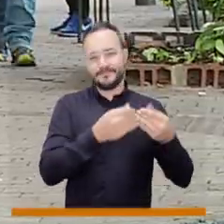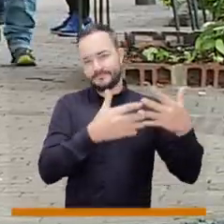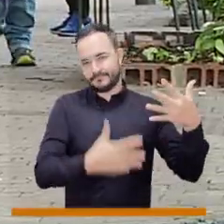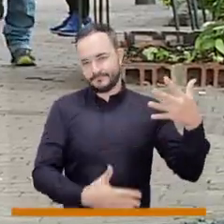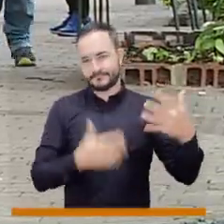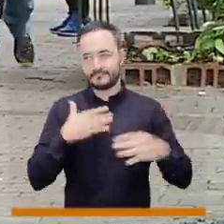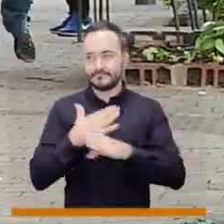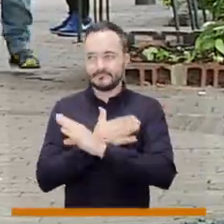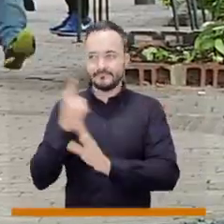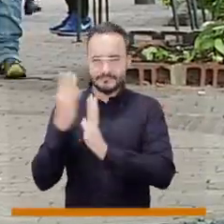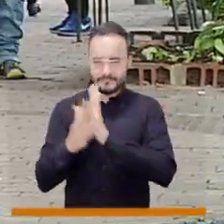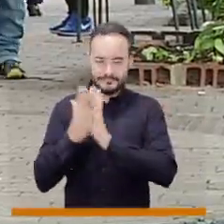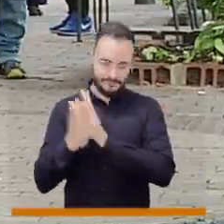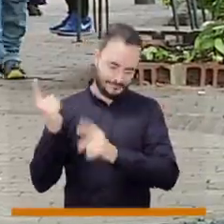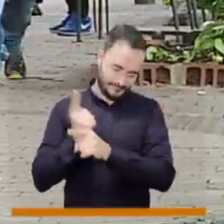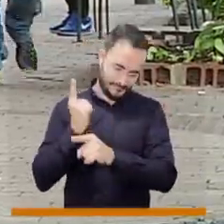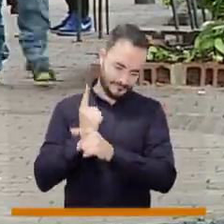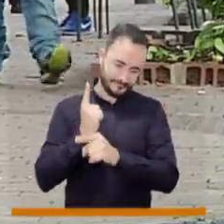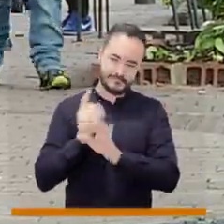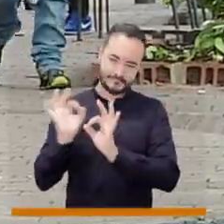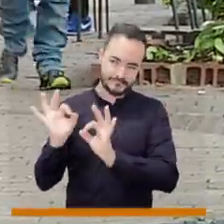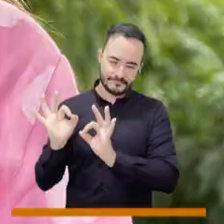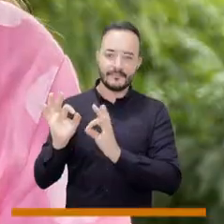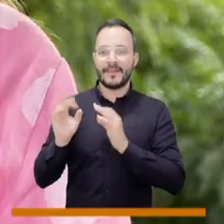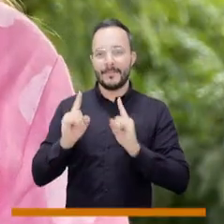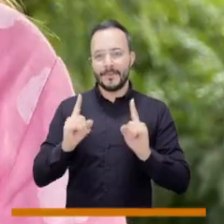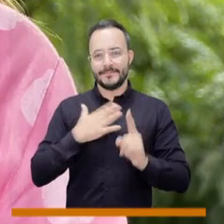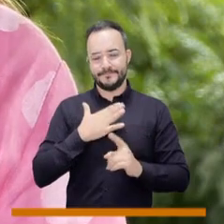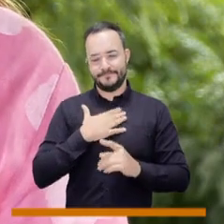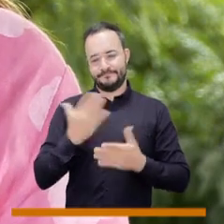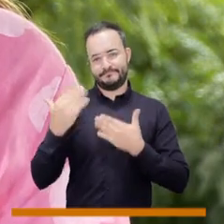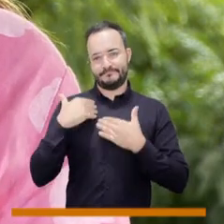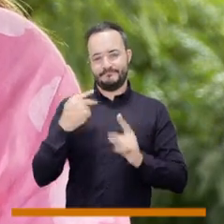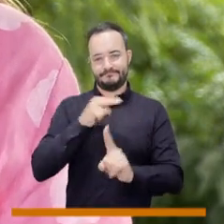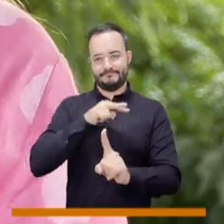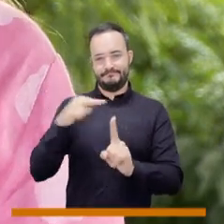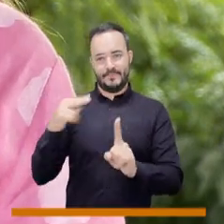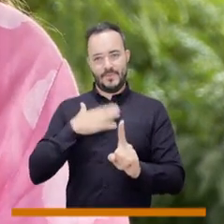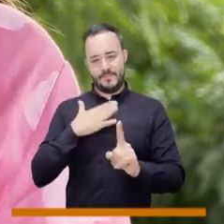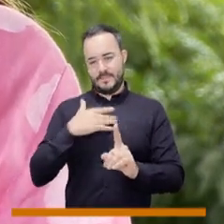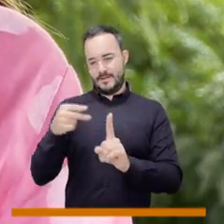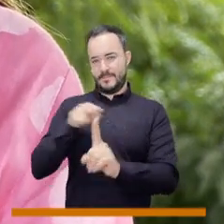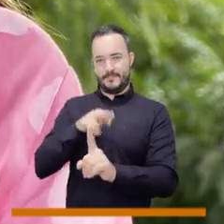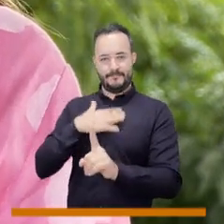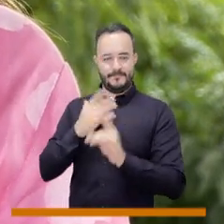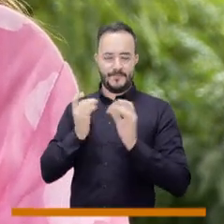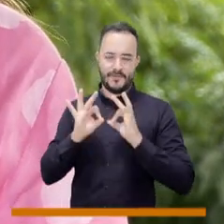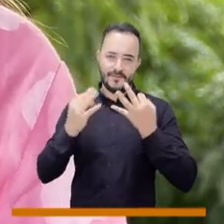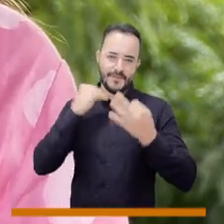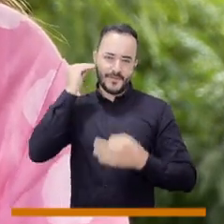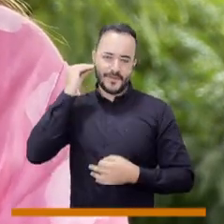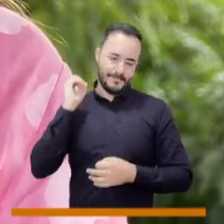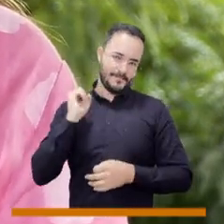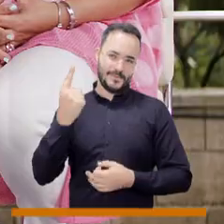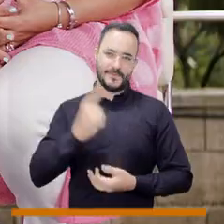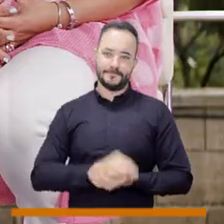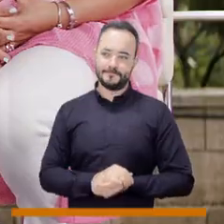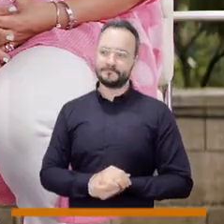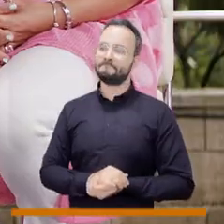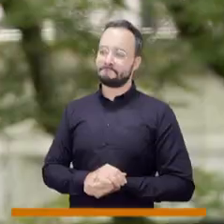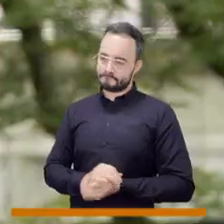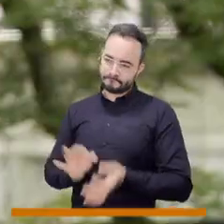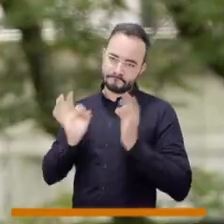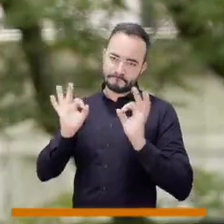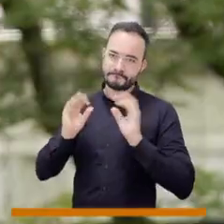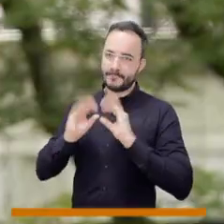la cultura y todos los temas que mi compañero dice, pero sí dándole importancia desde mi lado al tema de la familia. Y